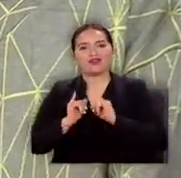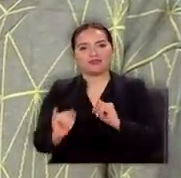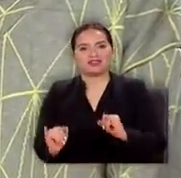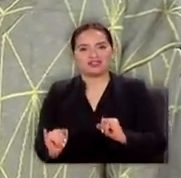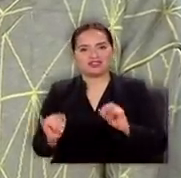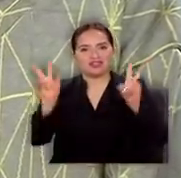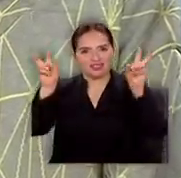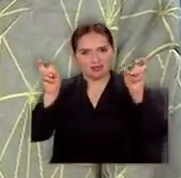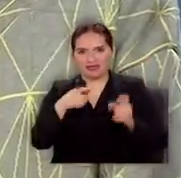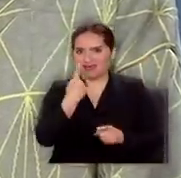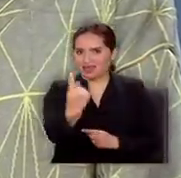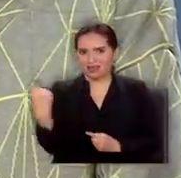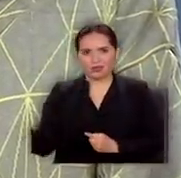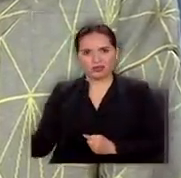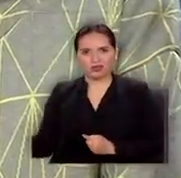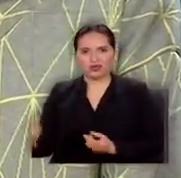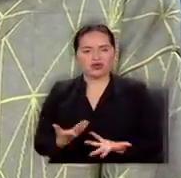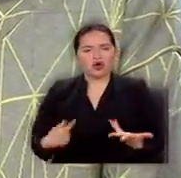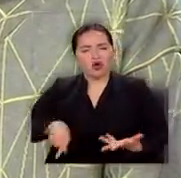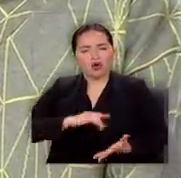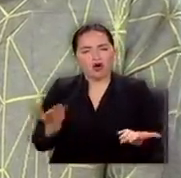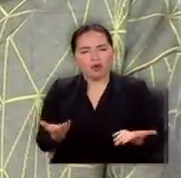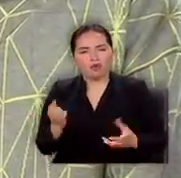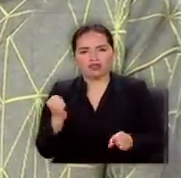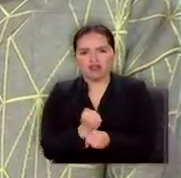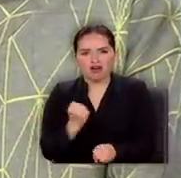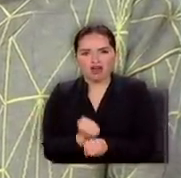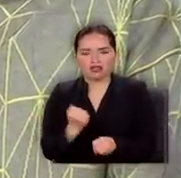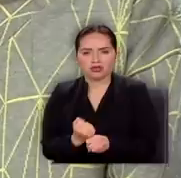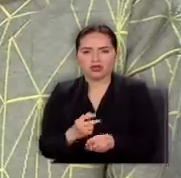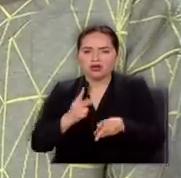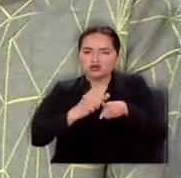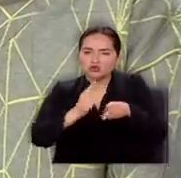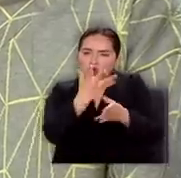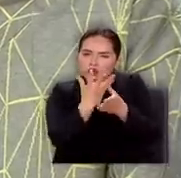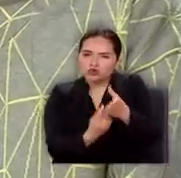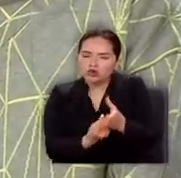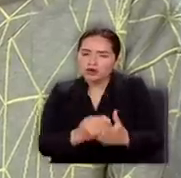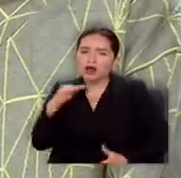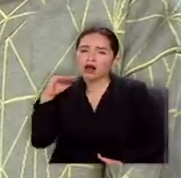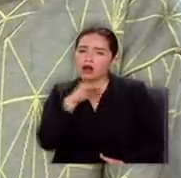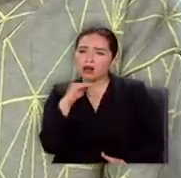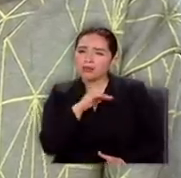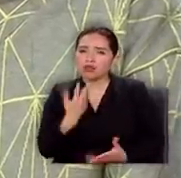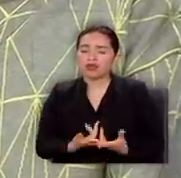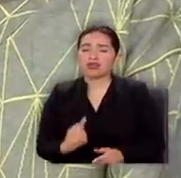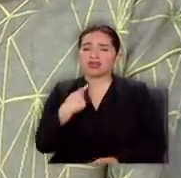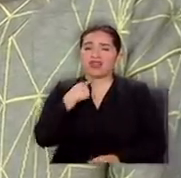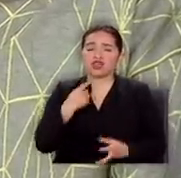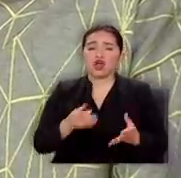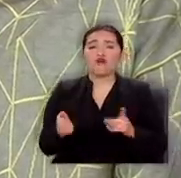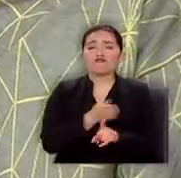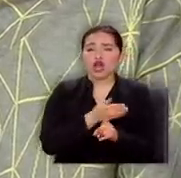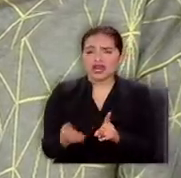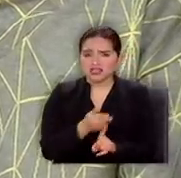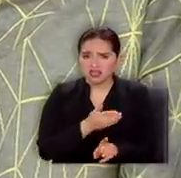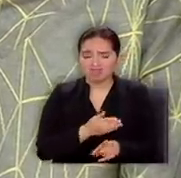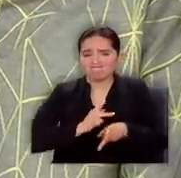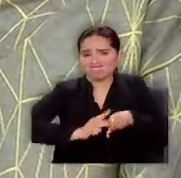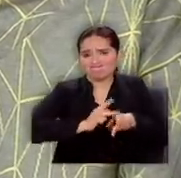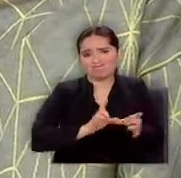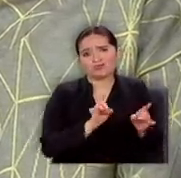sectorial y de qué manera estamos trabajando por reparar con la mayor rapidez posible el daño que la violencia ha